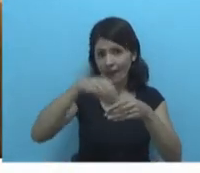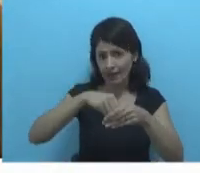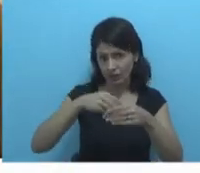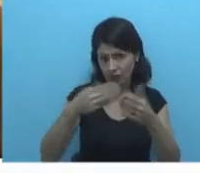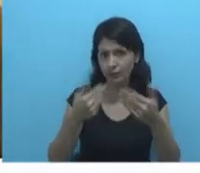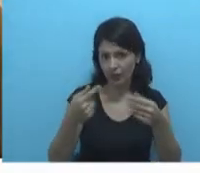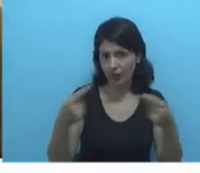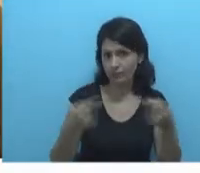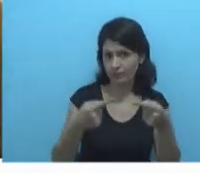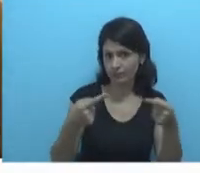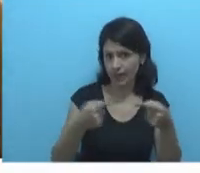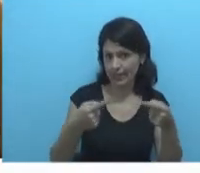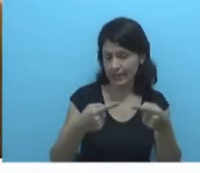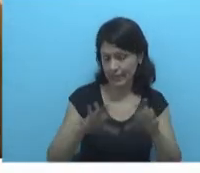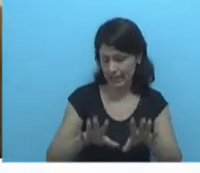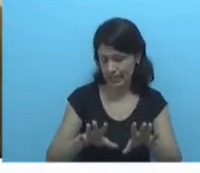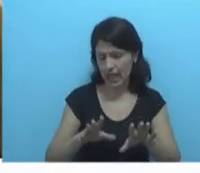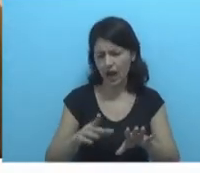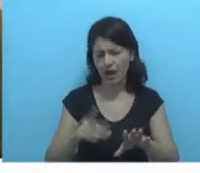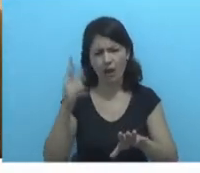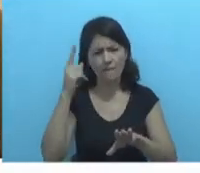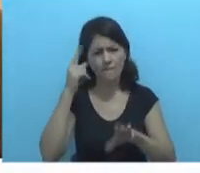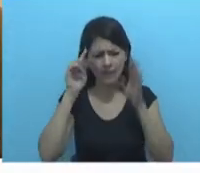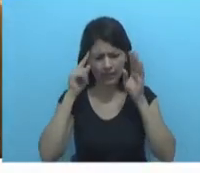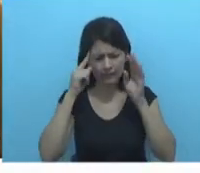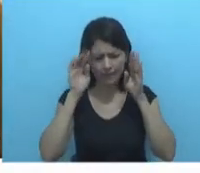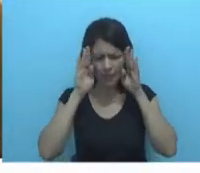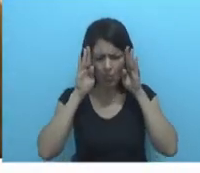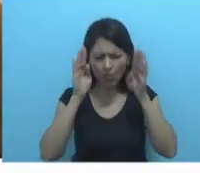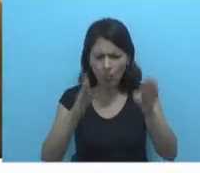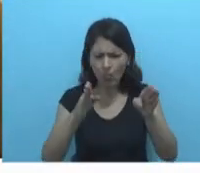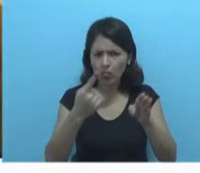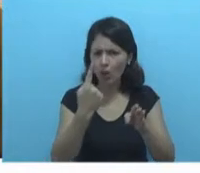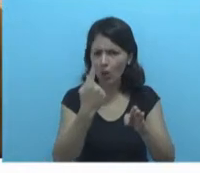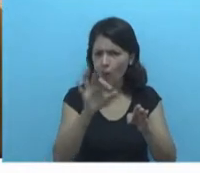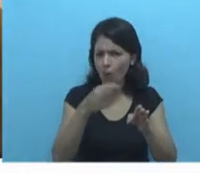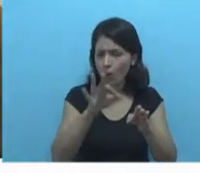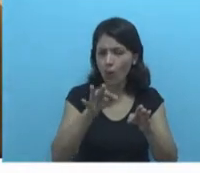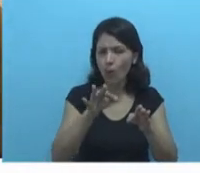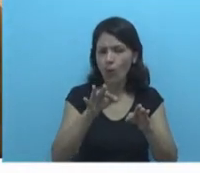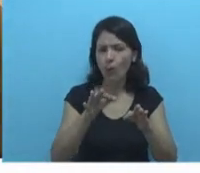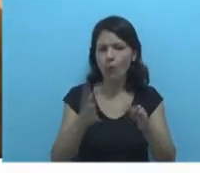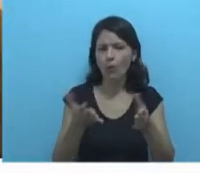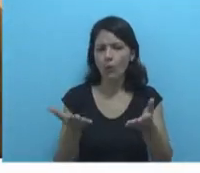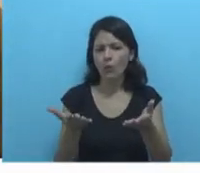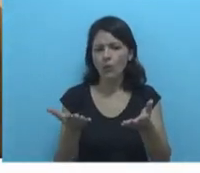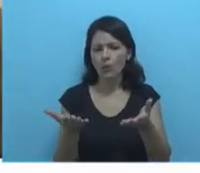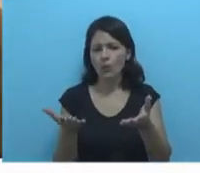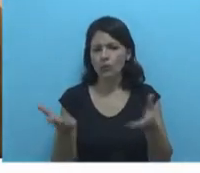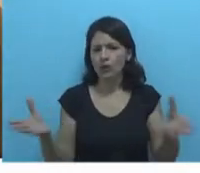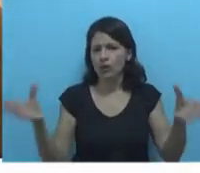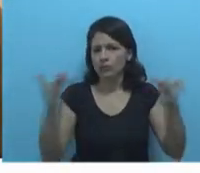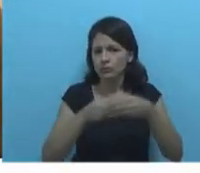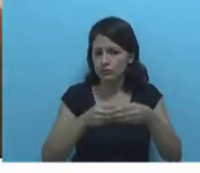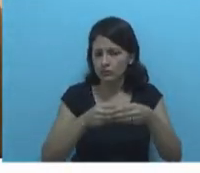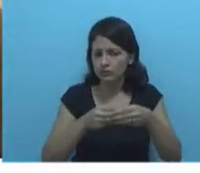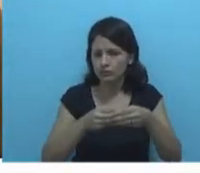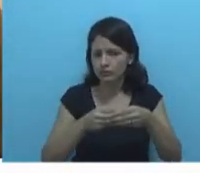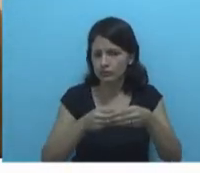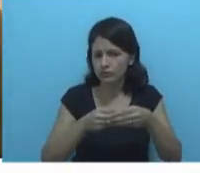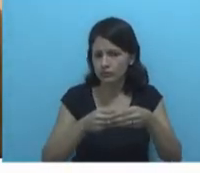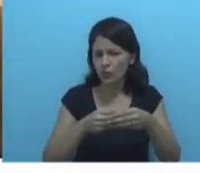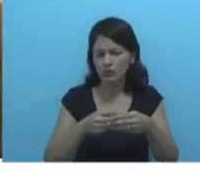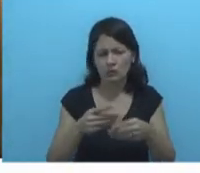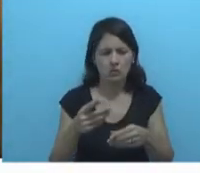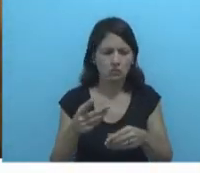somos fundamentalistas. Un pensamiento único que hoy ha unido a la mayoría de la Cámara respecto a este